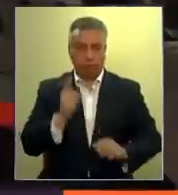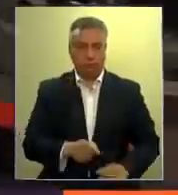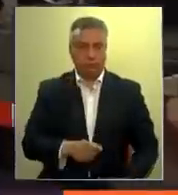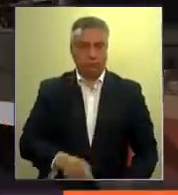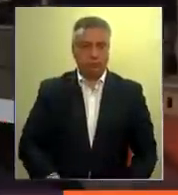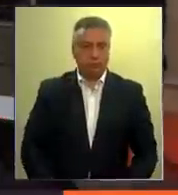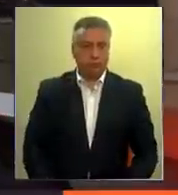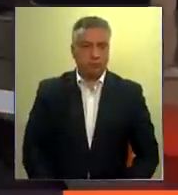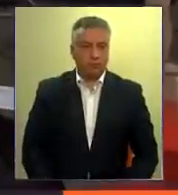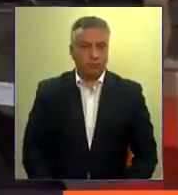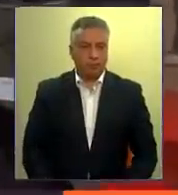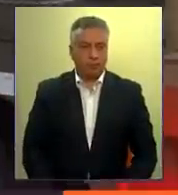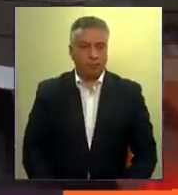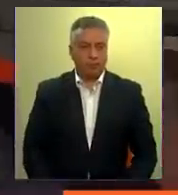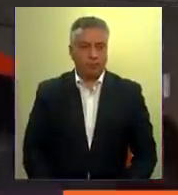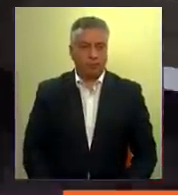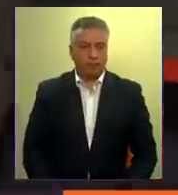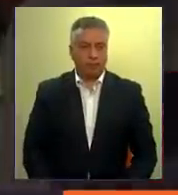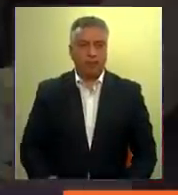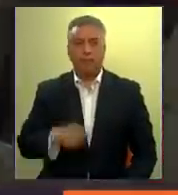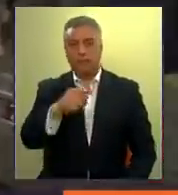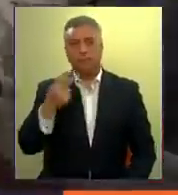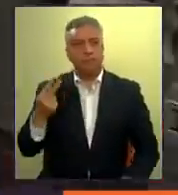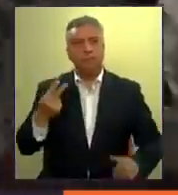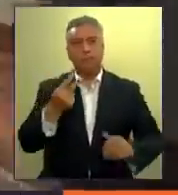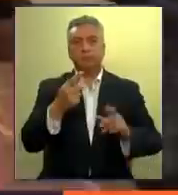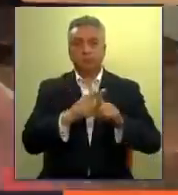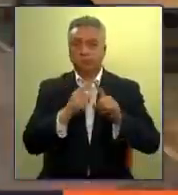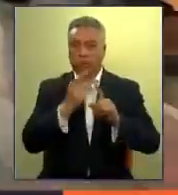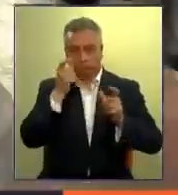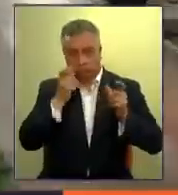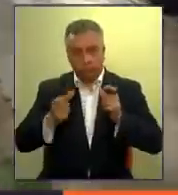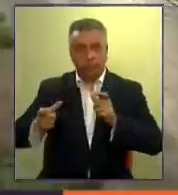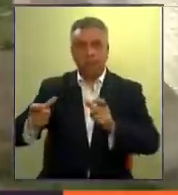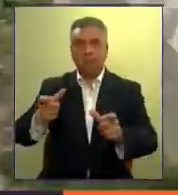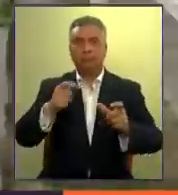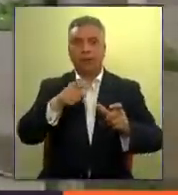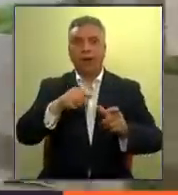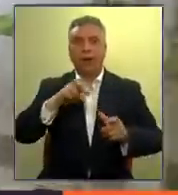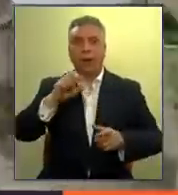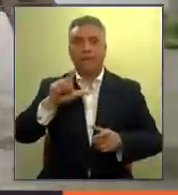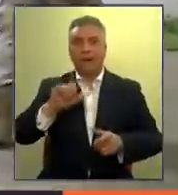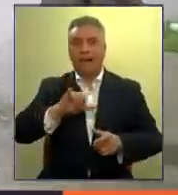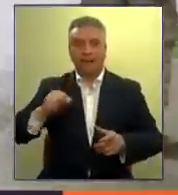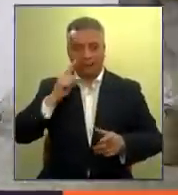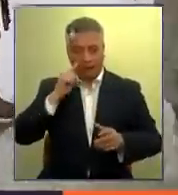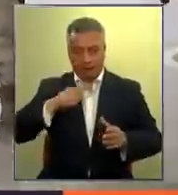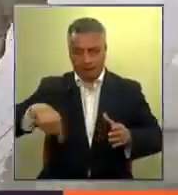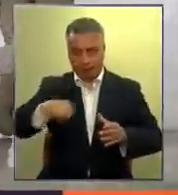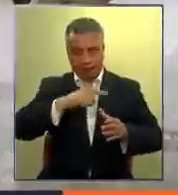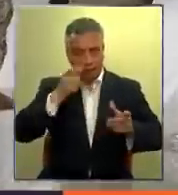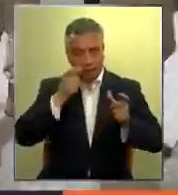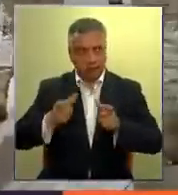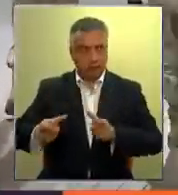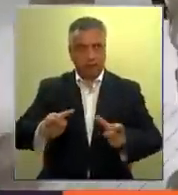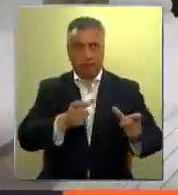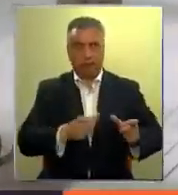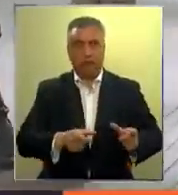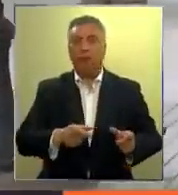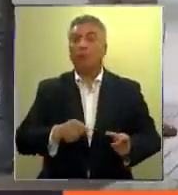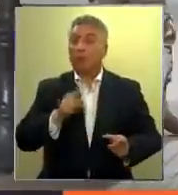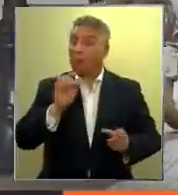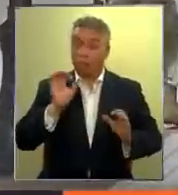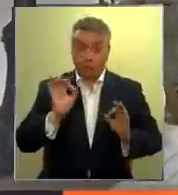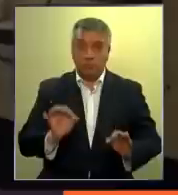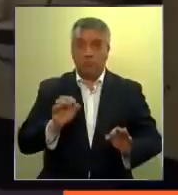movimiento, la plaza completa, dale. Muchos creían que este fin de semana podría marcar una diferencia con la actitud que en general les